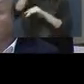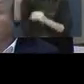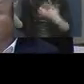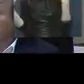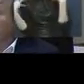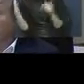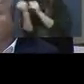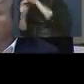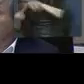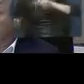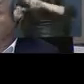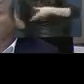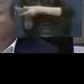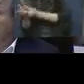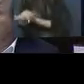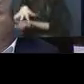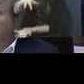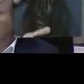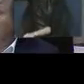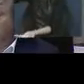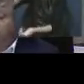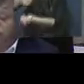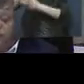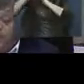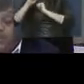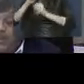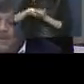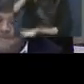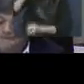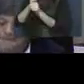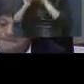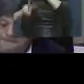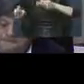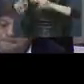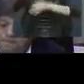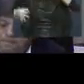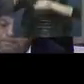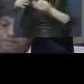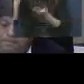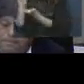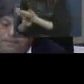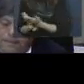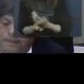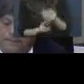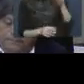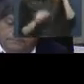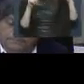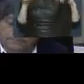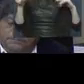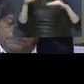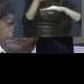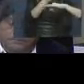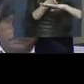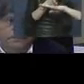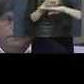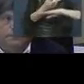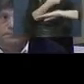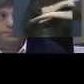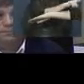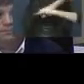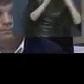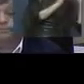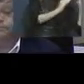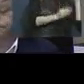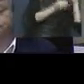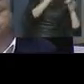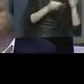más, estaban sobrepasados con una carga tributaria, y los tribunales del sector sur y poniente tenían en realidad muy poca